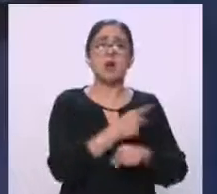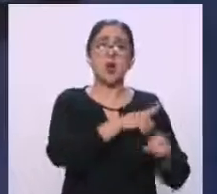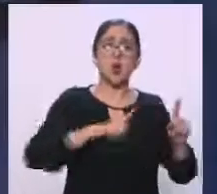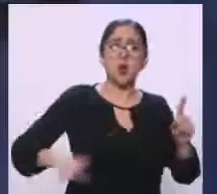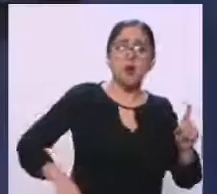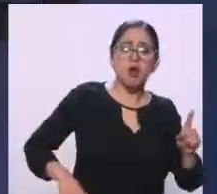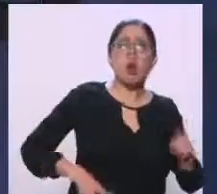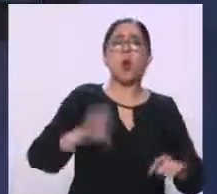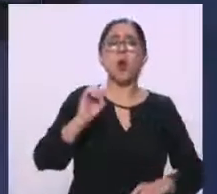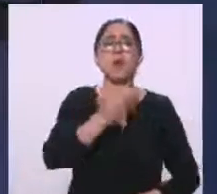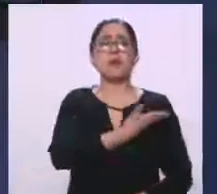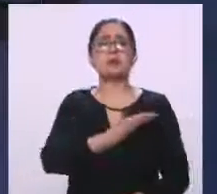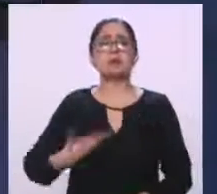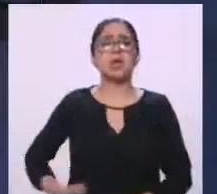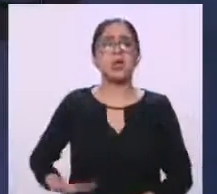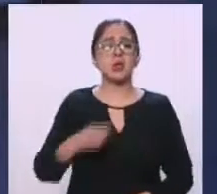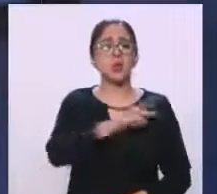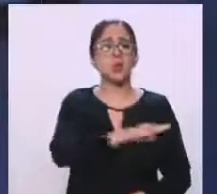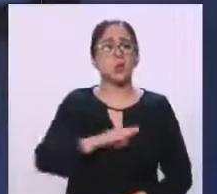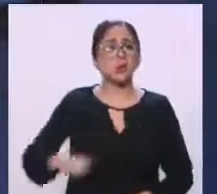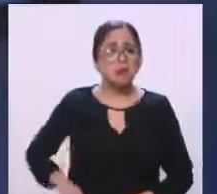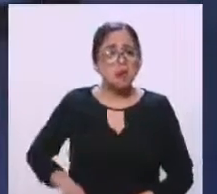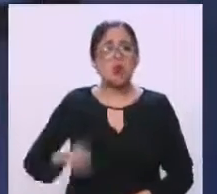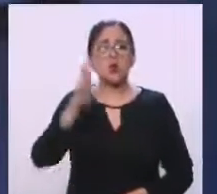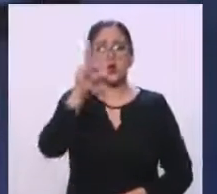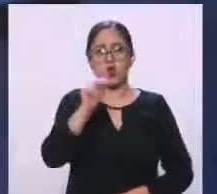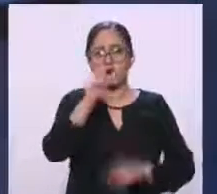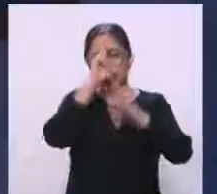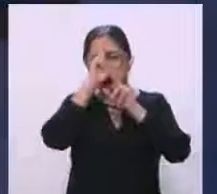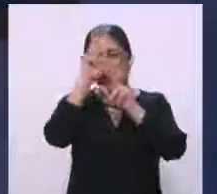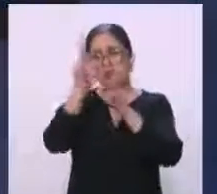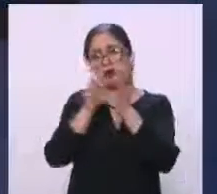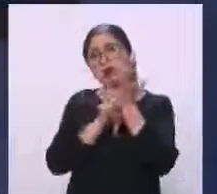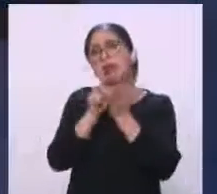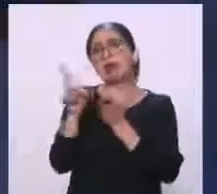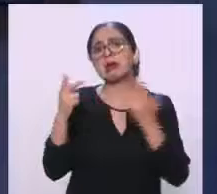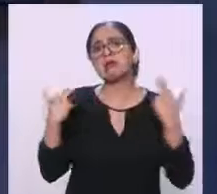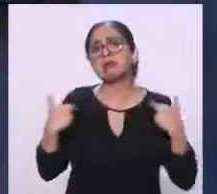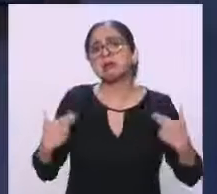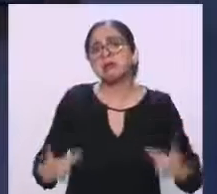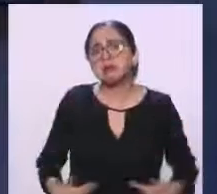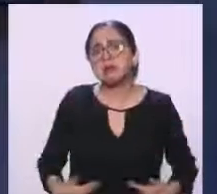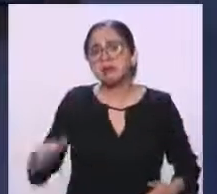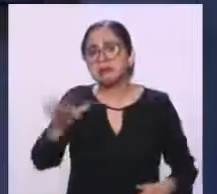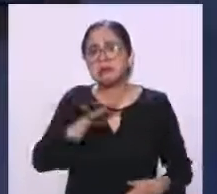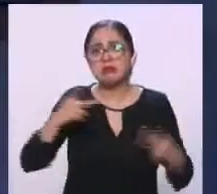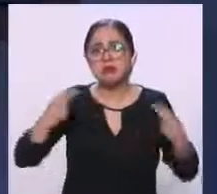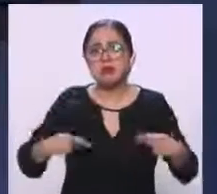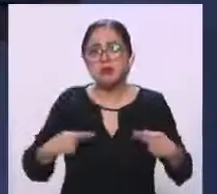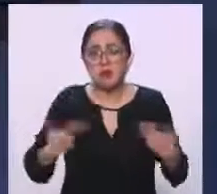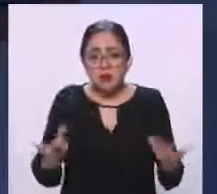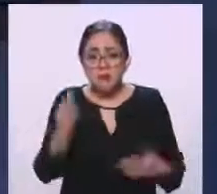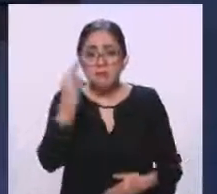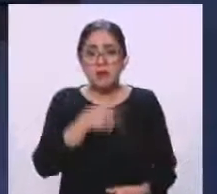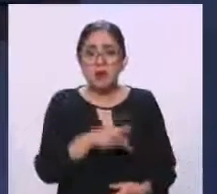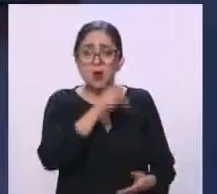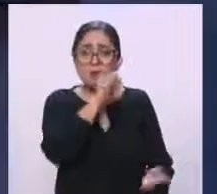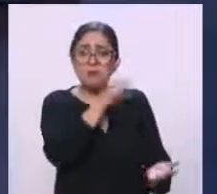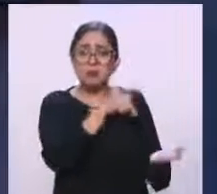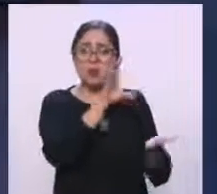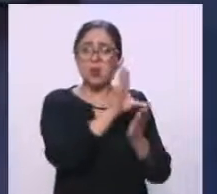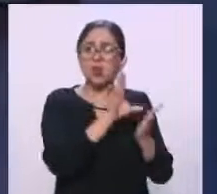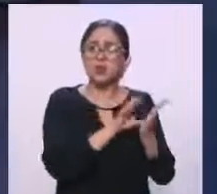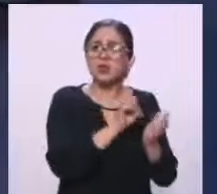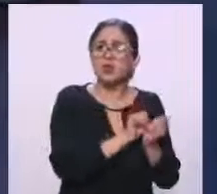municipales que se han tomado atribuciones que atentan en contra de los derechos de las personas, por lo tanto, con nuestra Constitución. ¿De qué manera?